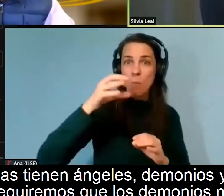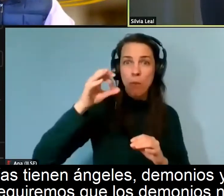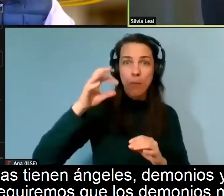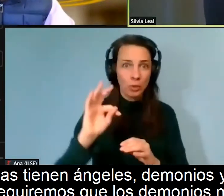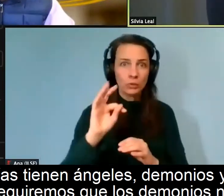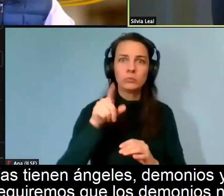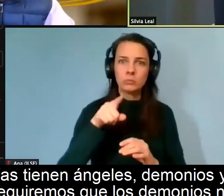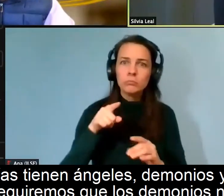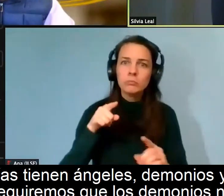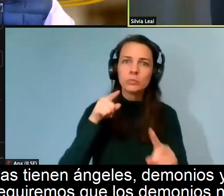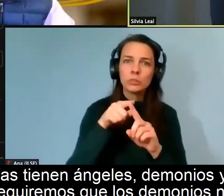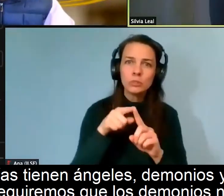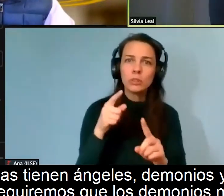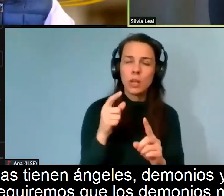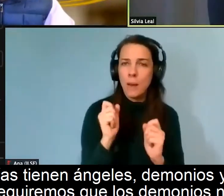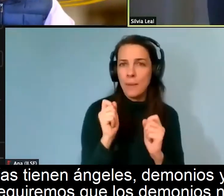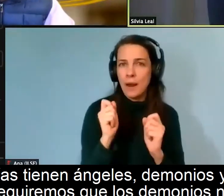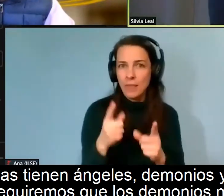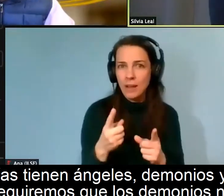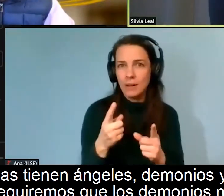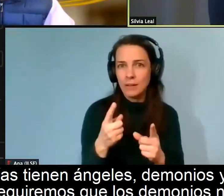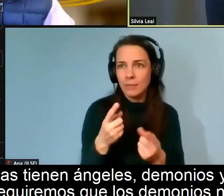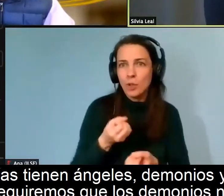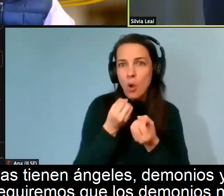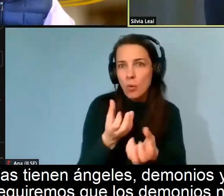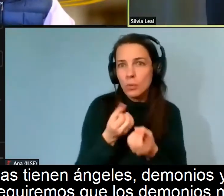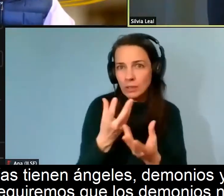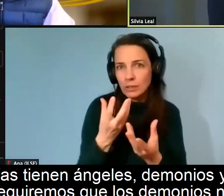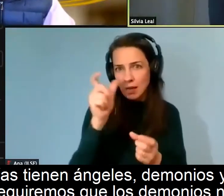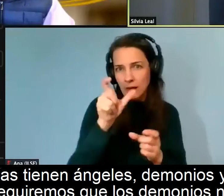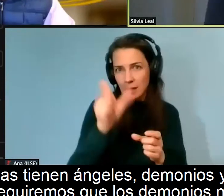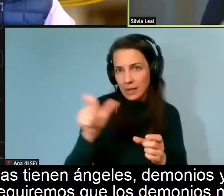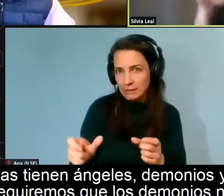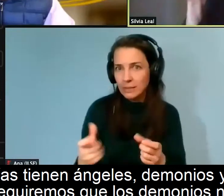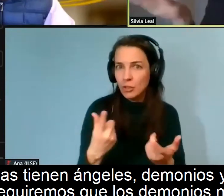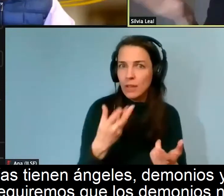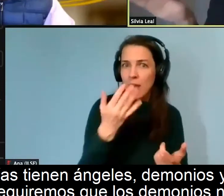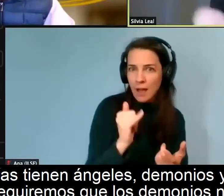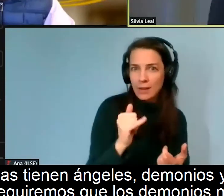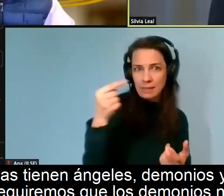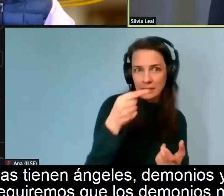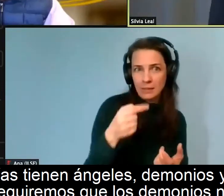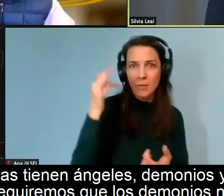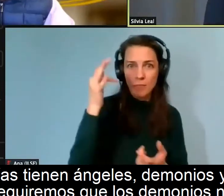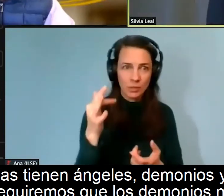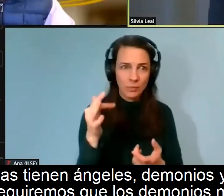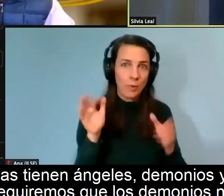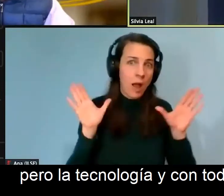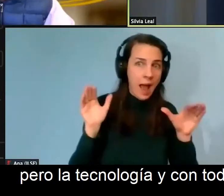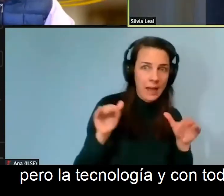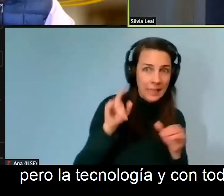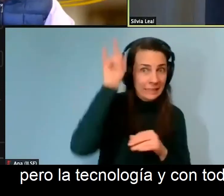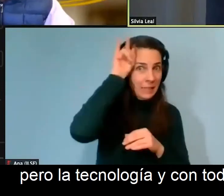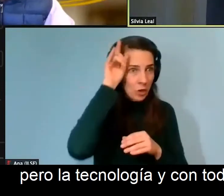las tecnologías tienen ángeles, tienen demonios y con la educación conseguiremos que los demonios pues los tapemos y que no